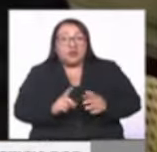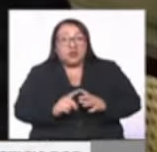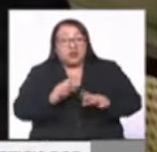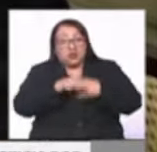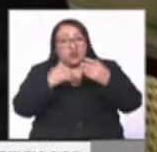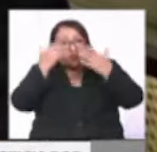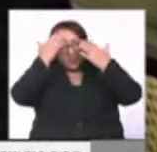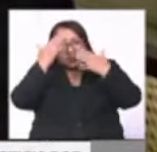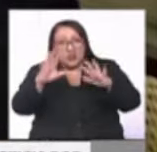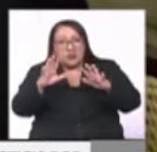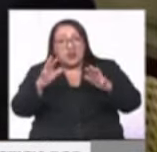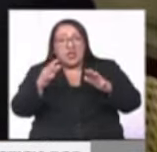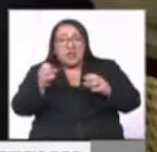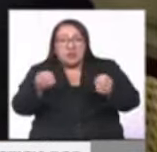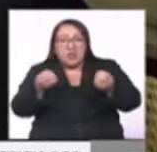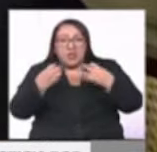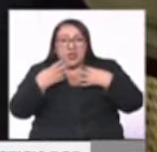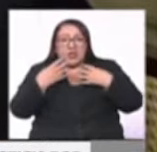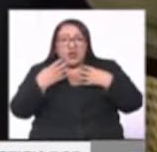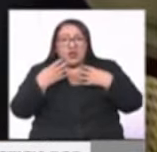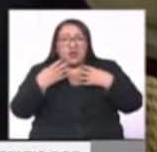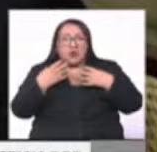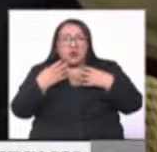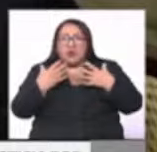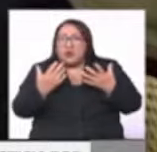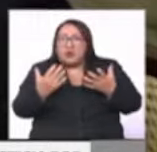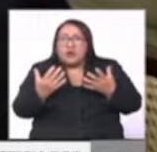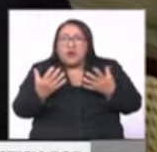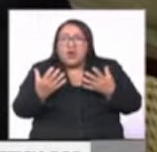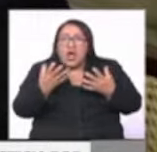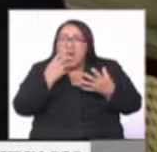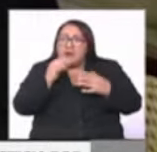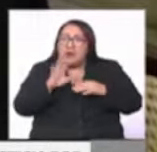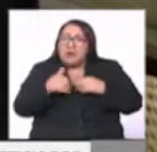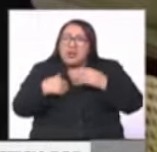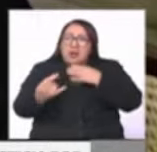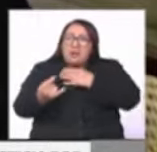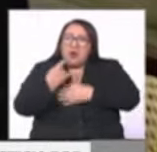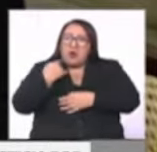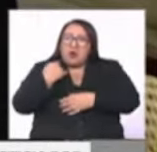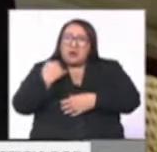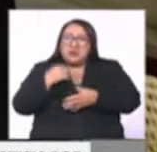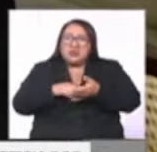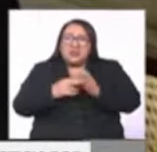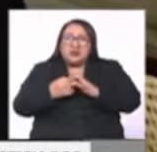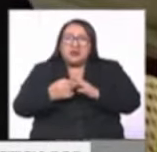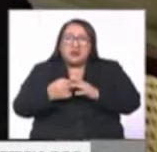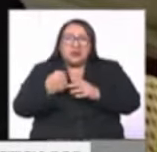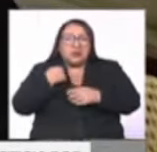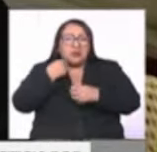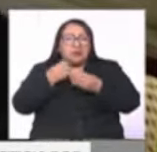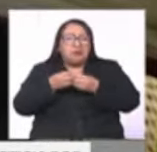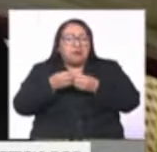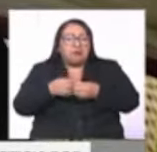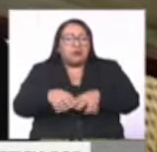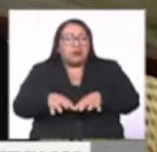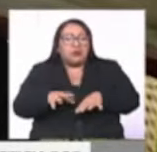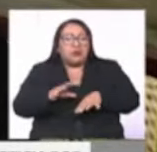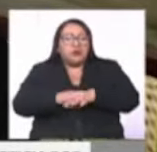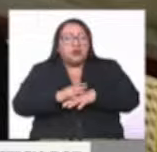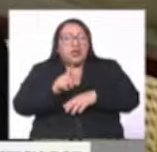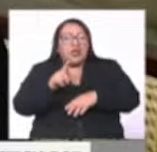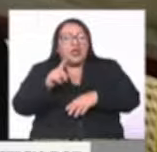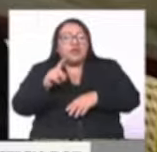público he sido aludido de una manera irresponsable sobre un supuesto favorecimiento a la magistrada Patricia